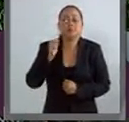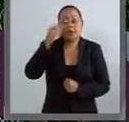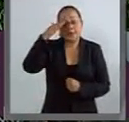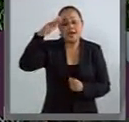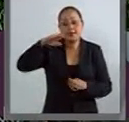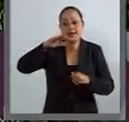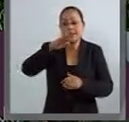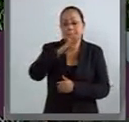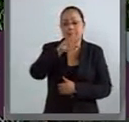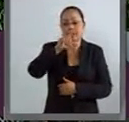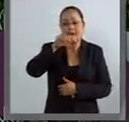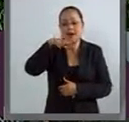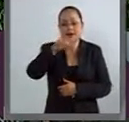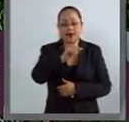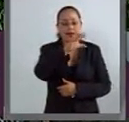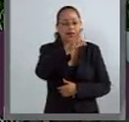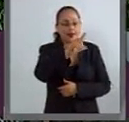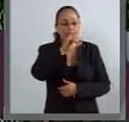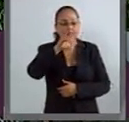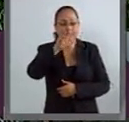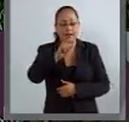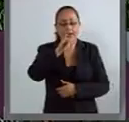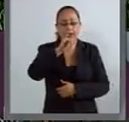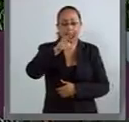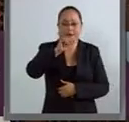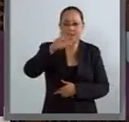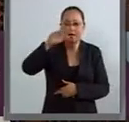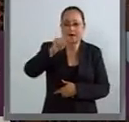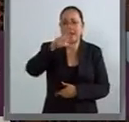maestra Blanca Lilia Ibarra Cadena.